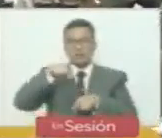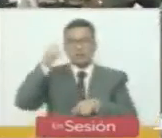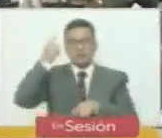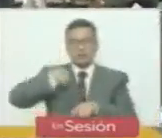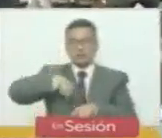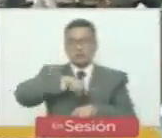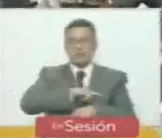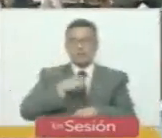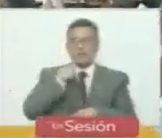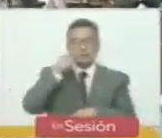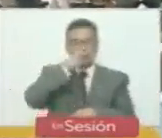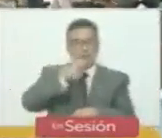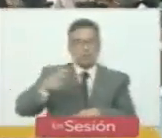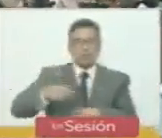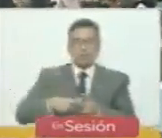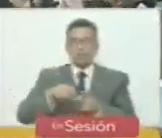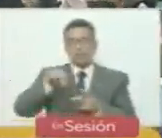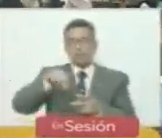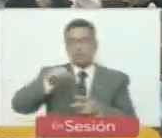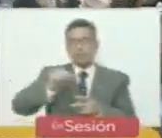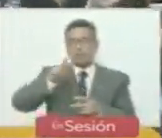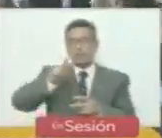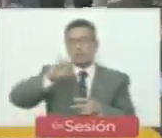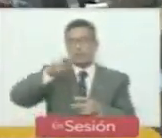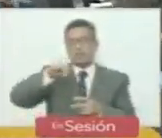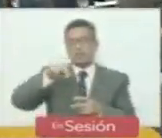pueblo lo dice, las Malvinas son de Argentina.